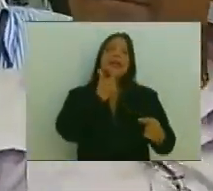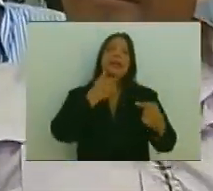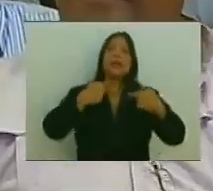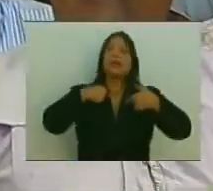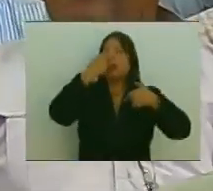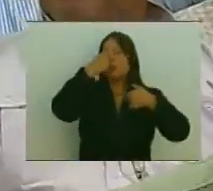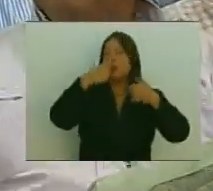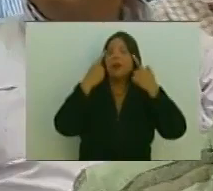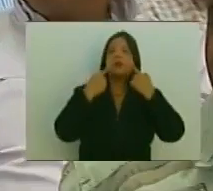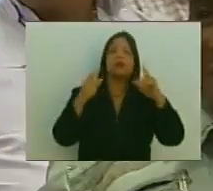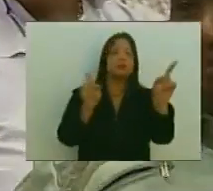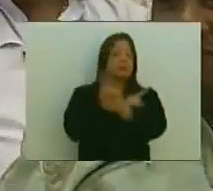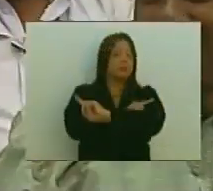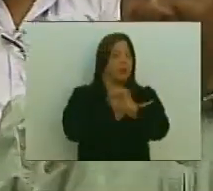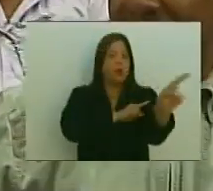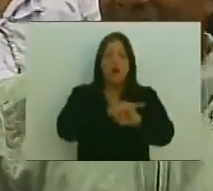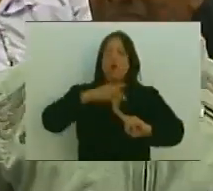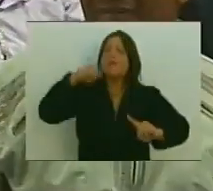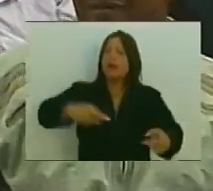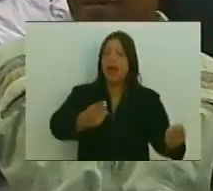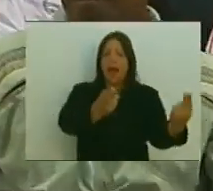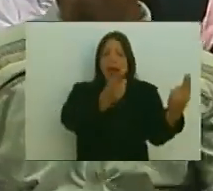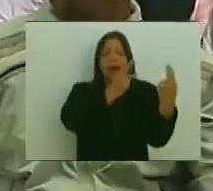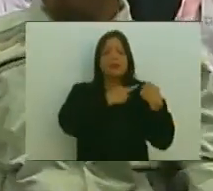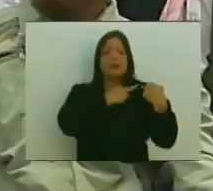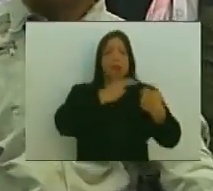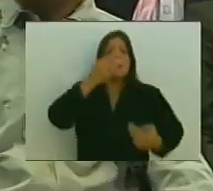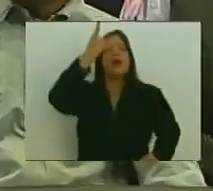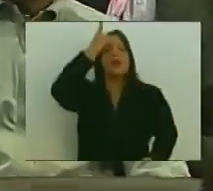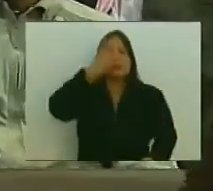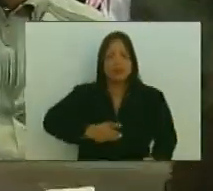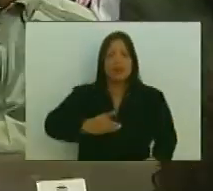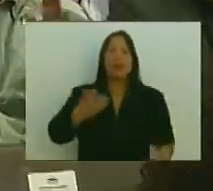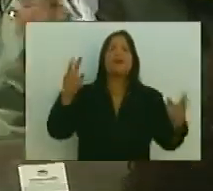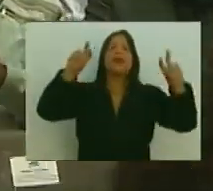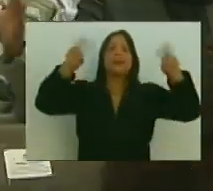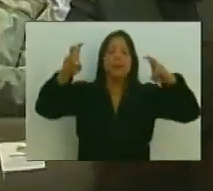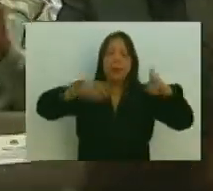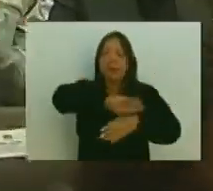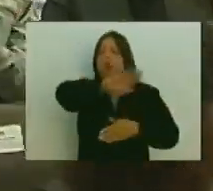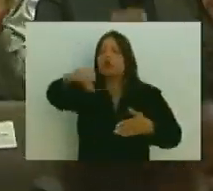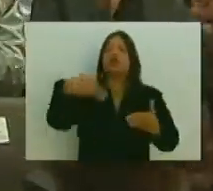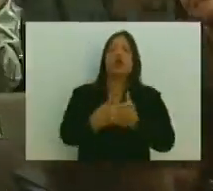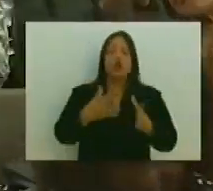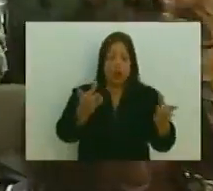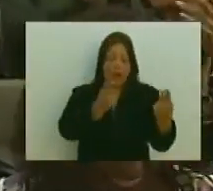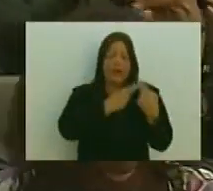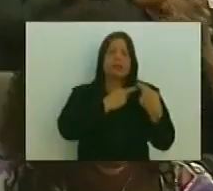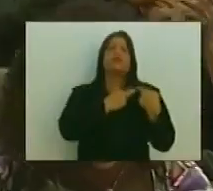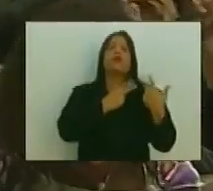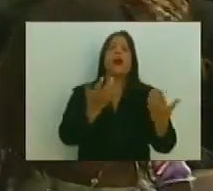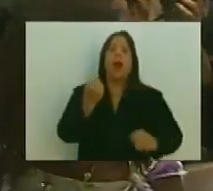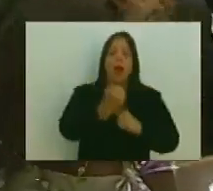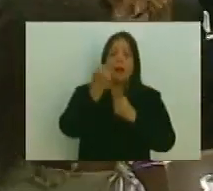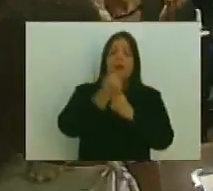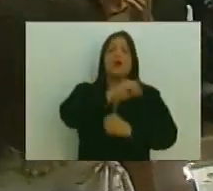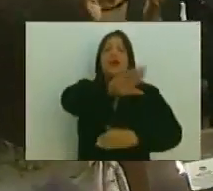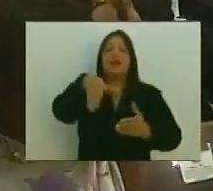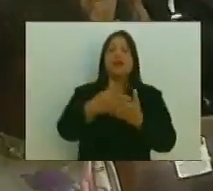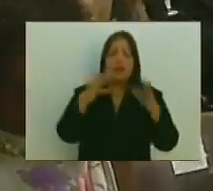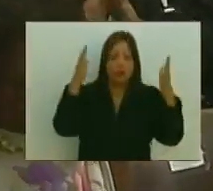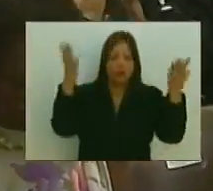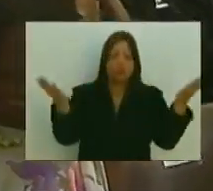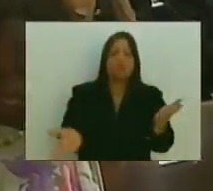no. Basta que de verdad asumamos que el tema de discapacidad es un tema de todos y de todas, y que tenemos que apoyarlo.